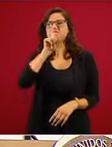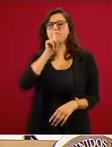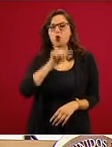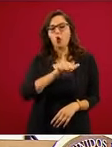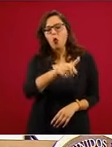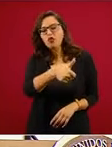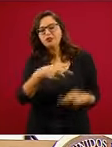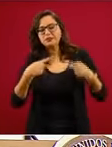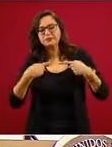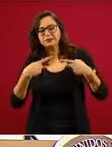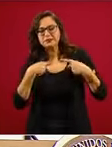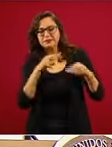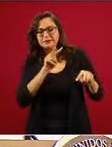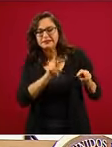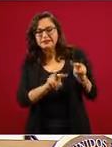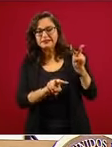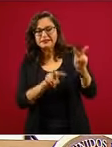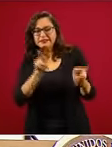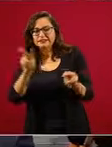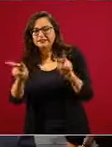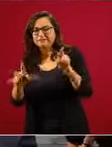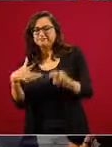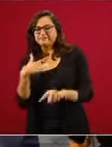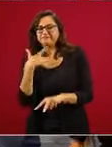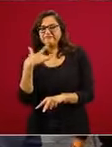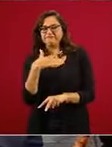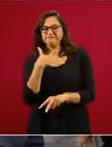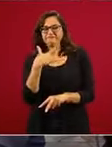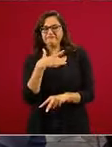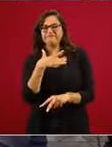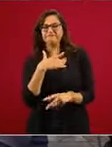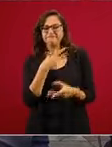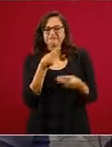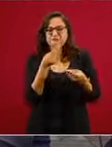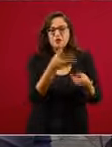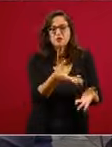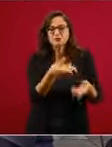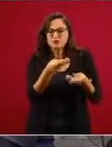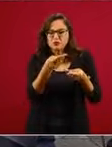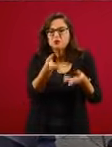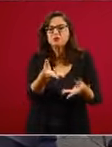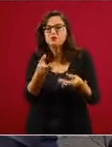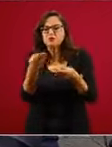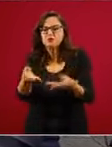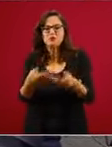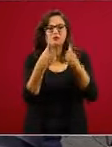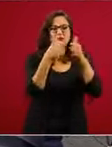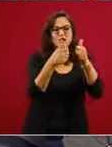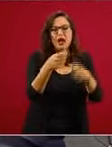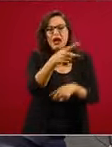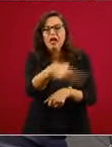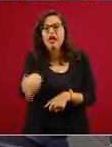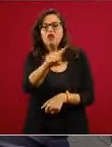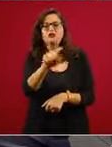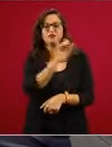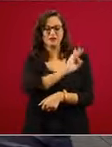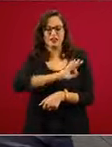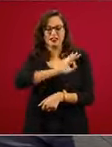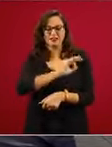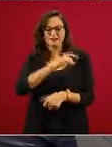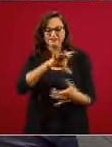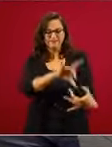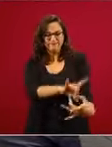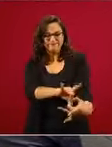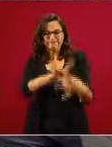otros, de tal modo que la felicidad de estos le es necesaria, aunque de